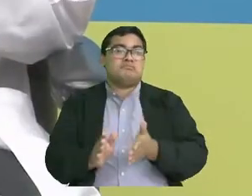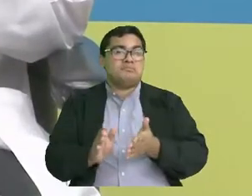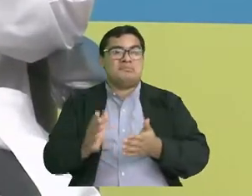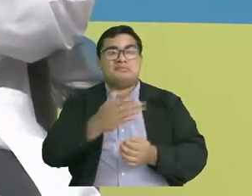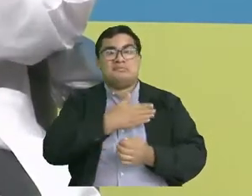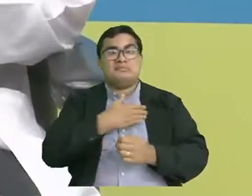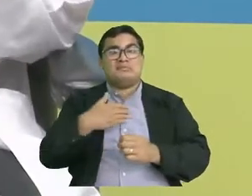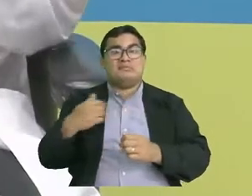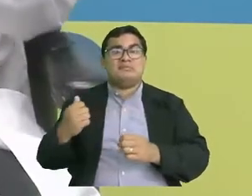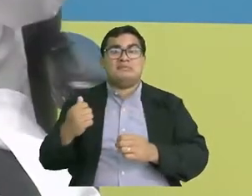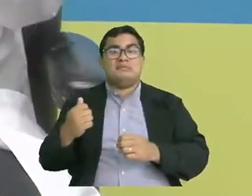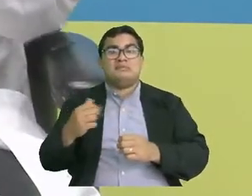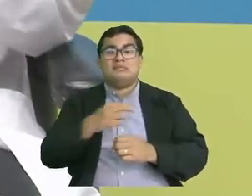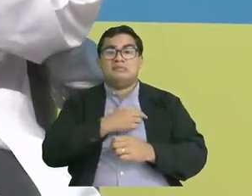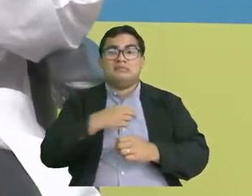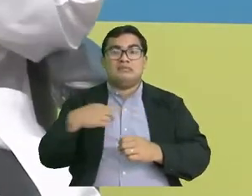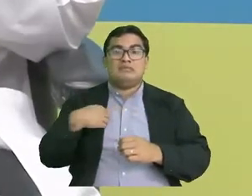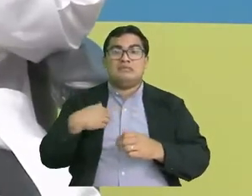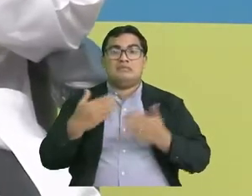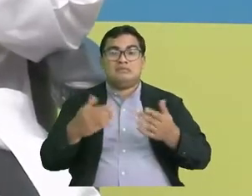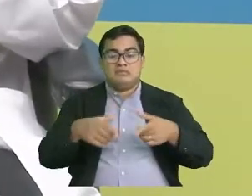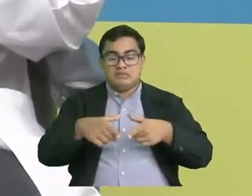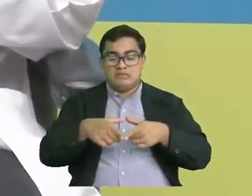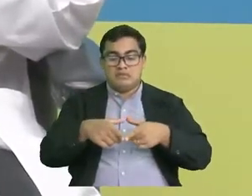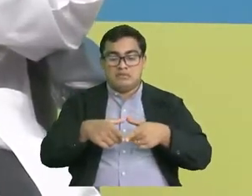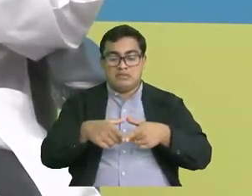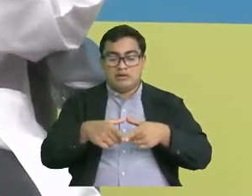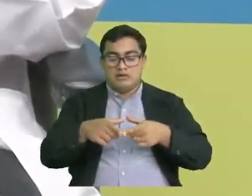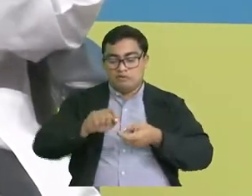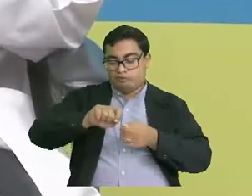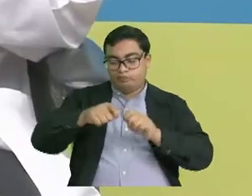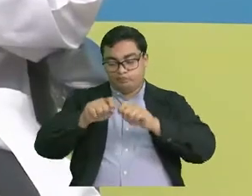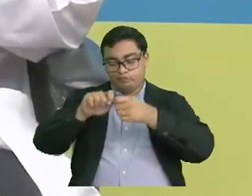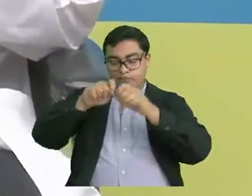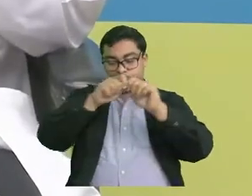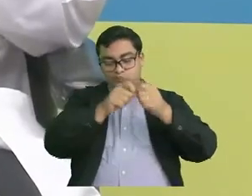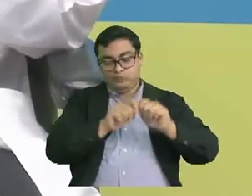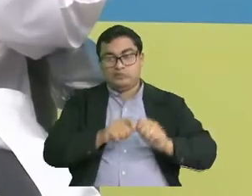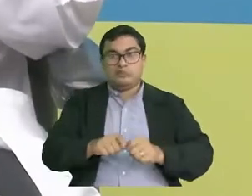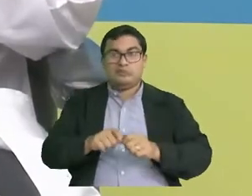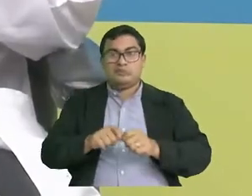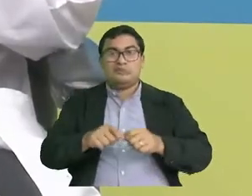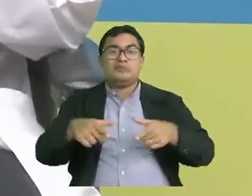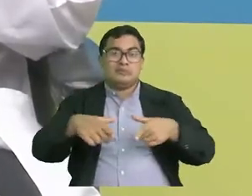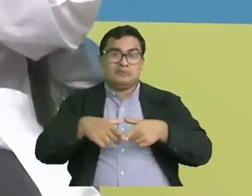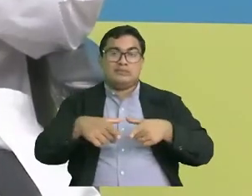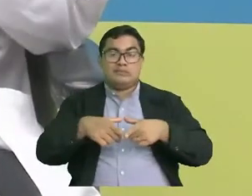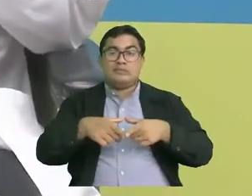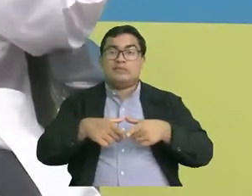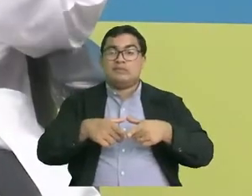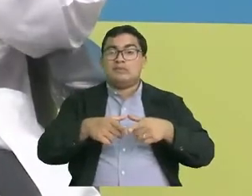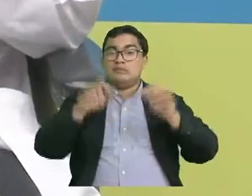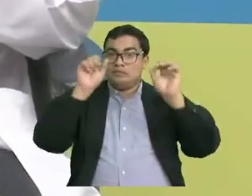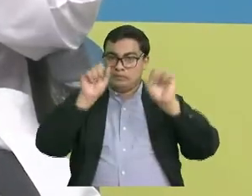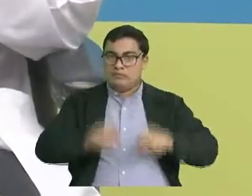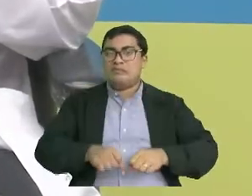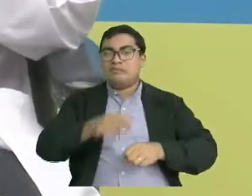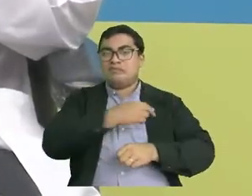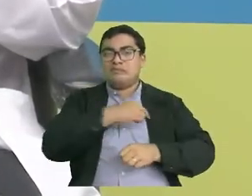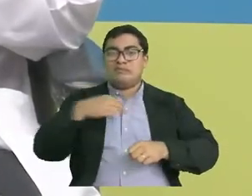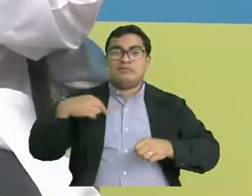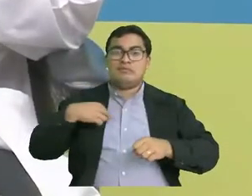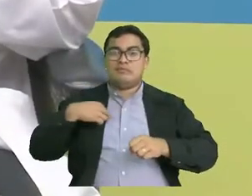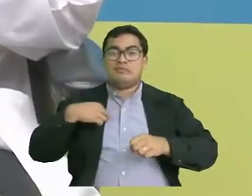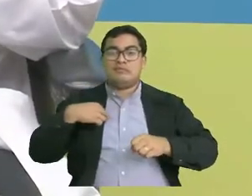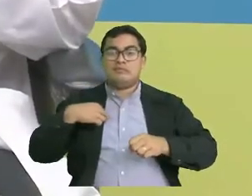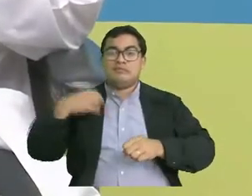lo que se hace es hacer una reconstrucción vaginal. Este tipo de cirugía también, afortunadamente, se están realizando en el